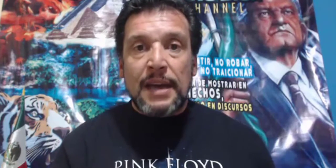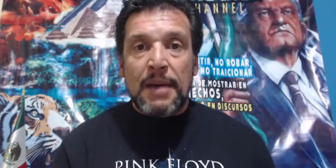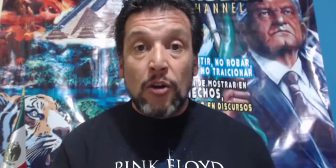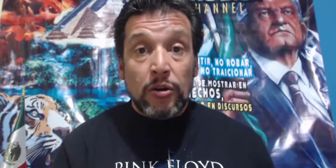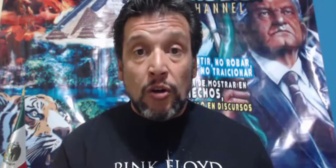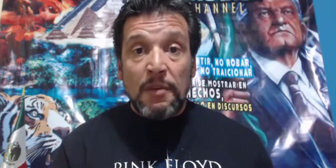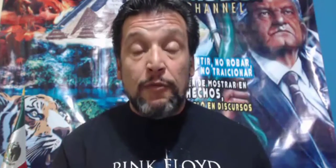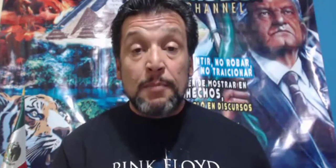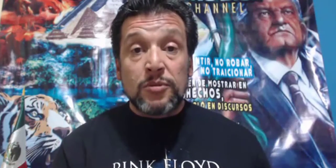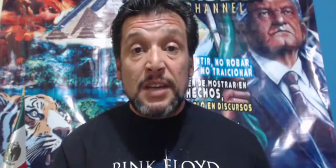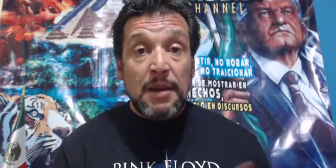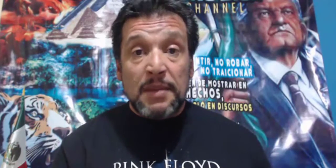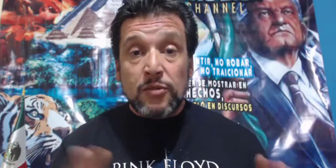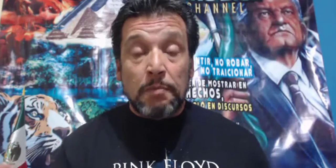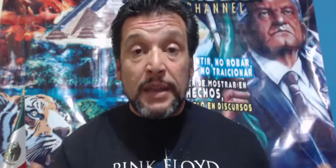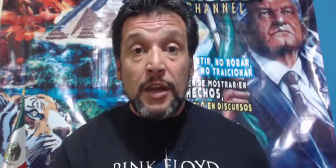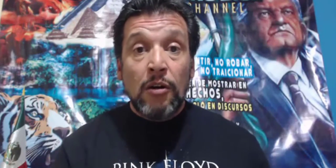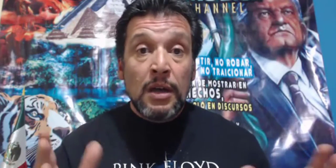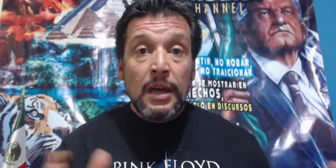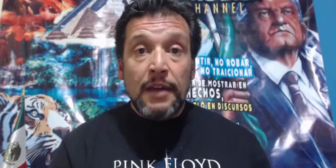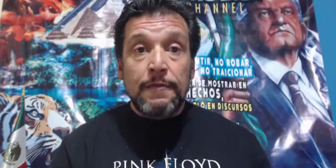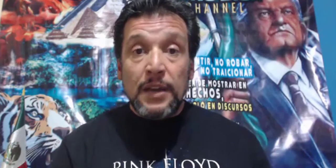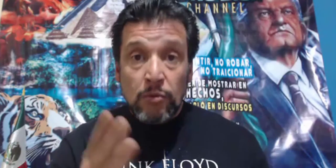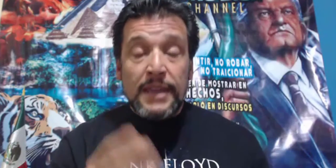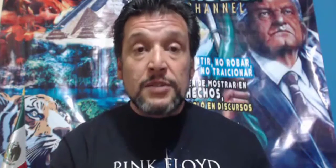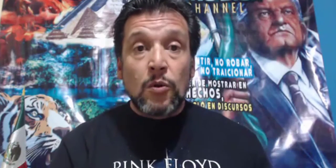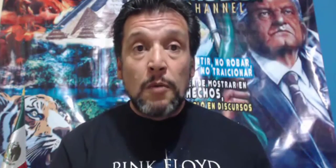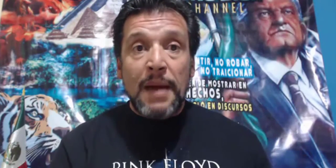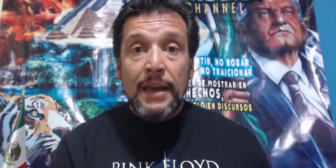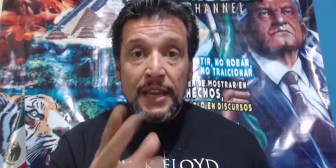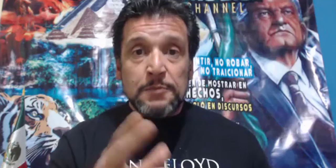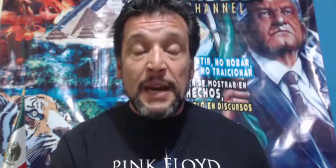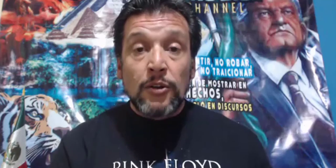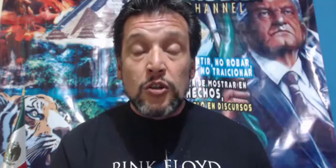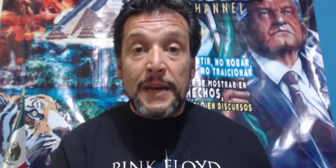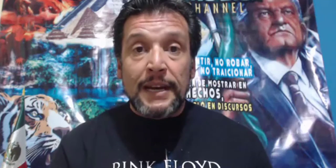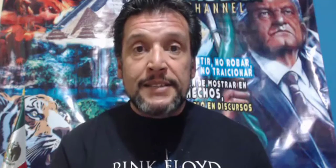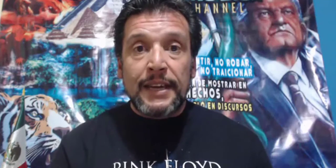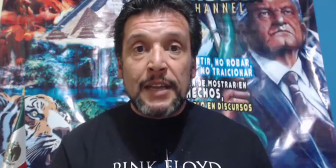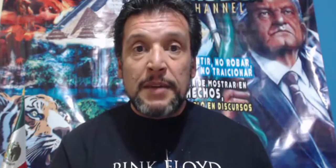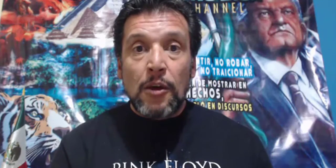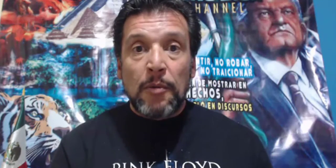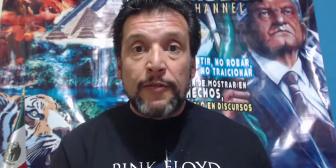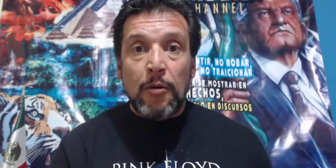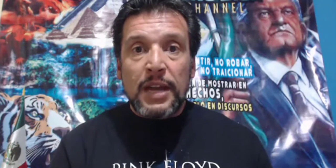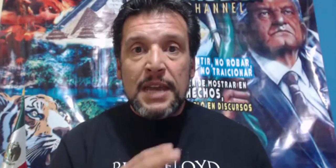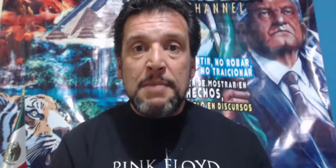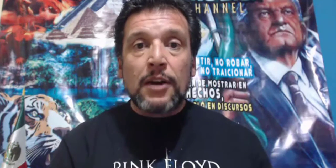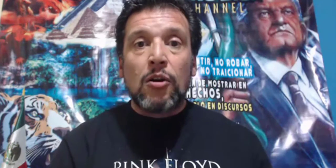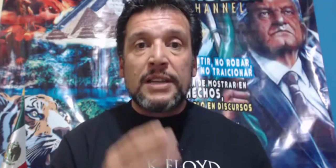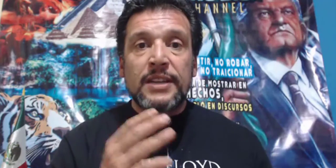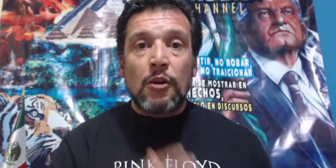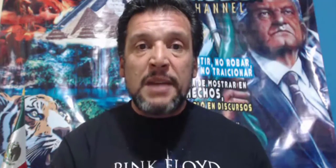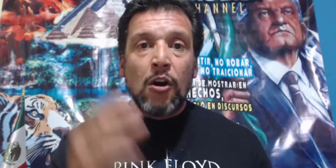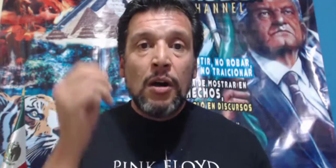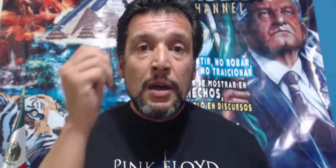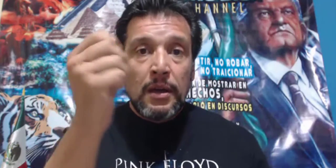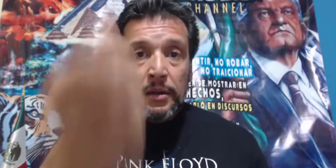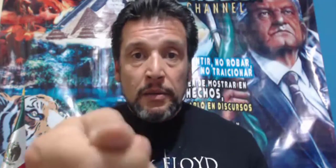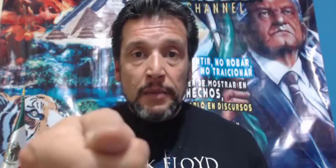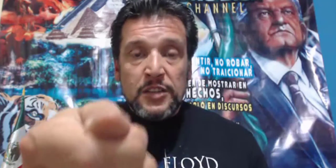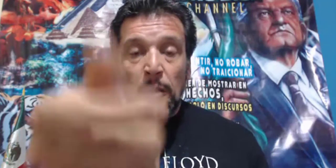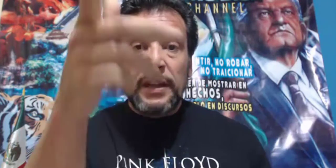de fuerza mayor no me fue posible, me sorprendió, en fin, una disculpa, esperándolos ver en el siguiente video, por favor. Y miércoles y